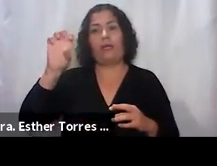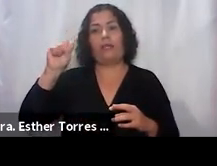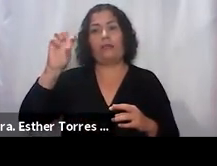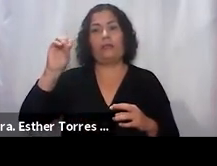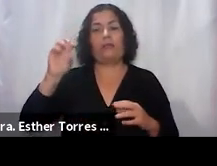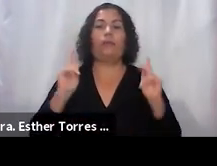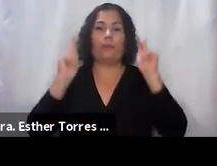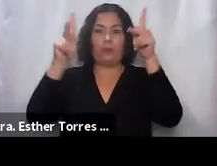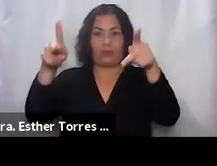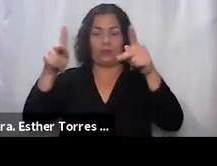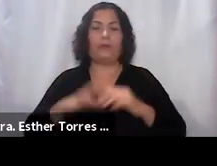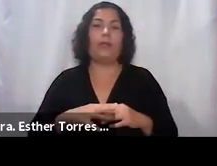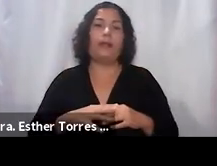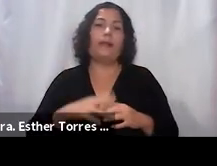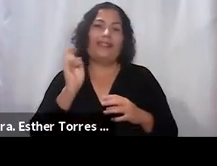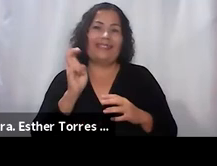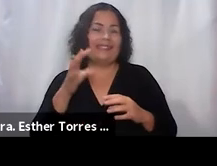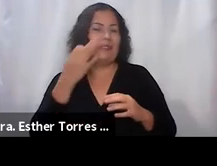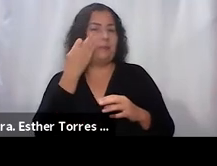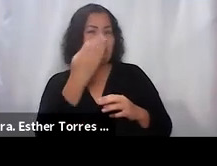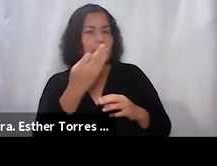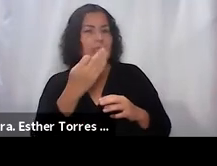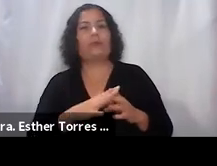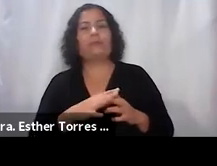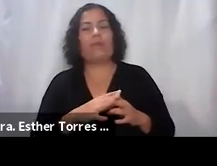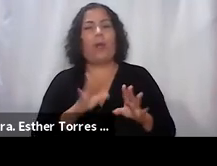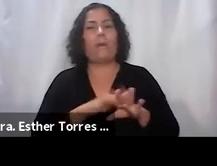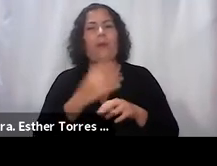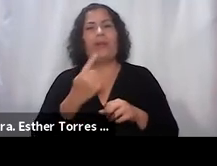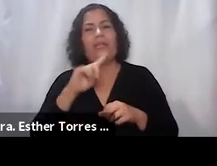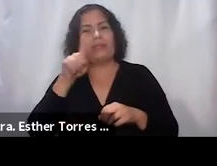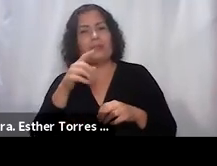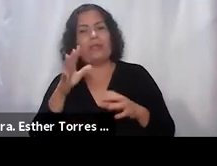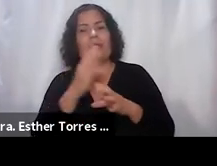porque fueron las cosas que normalmente aparecieron